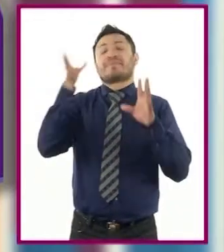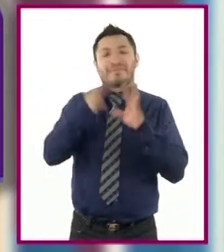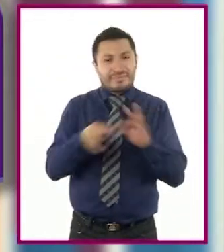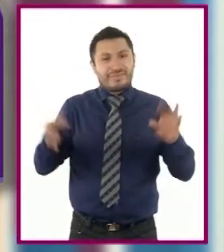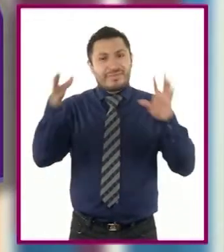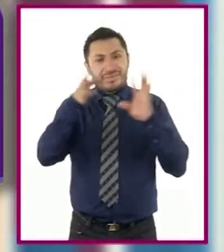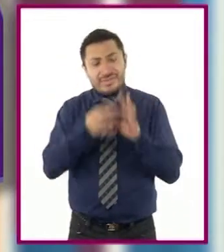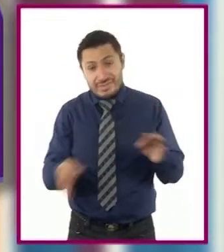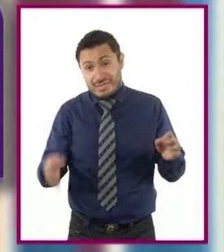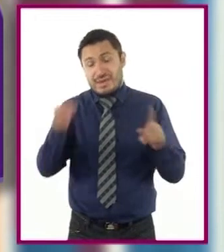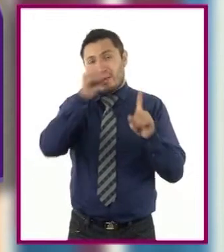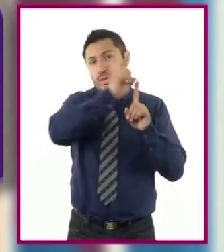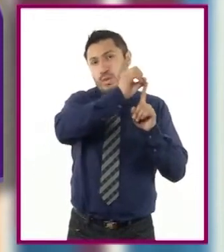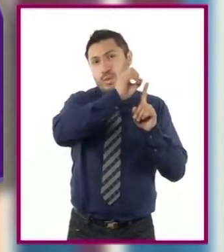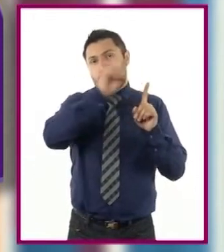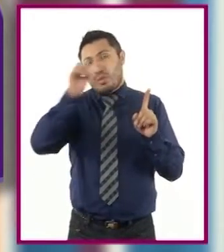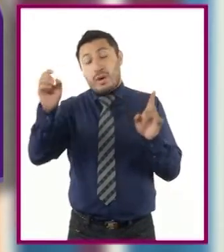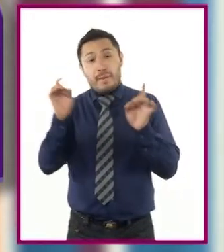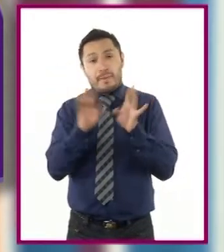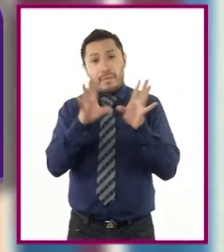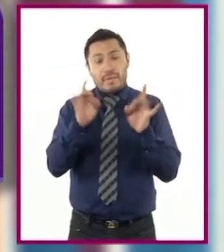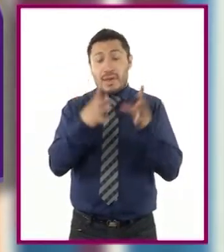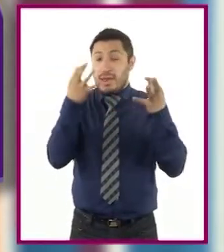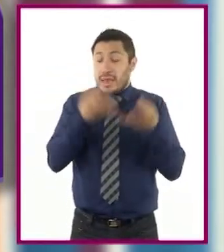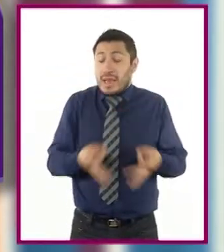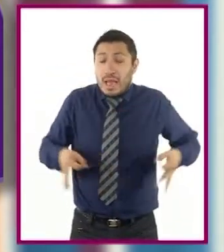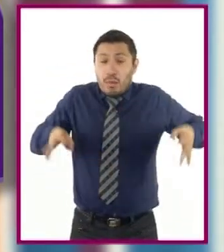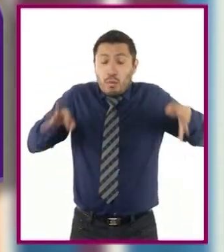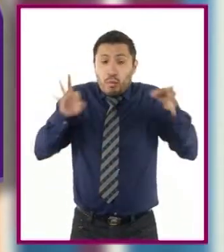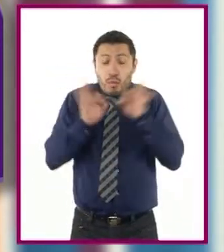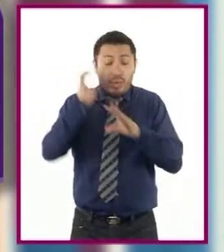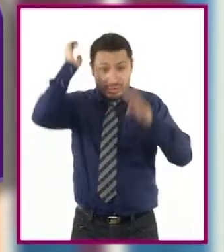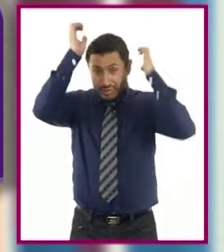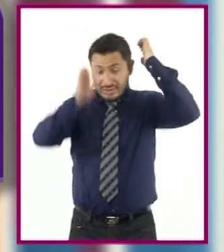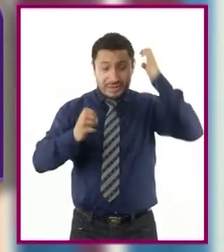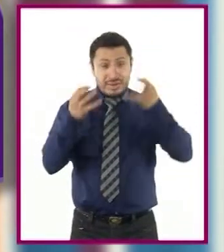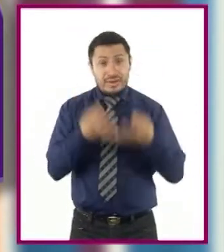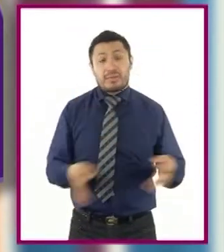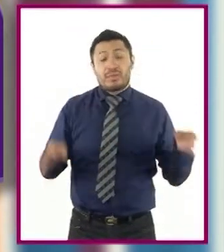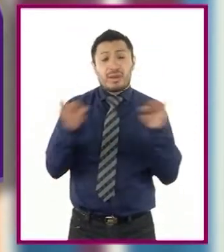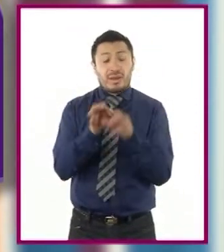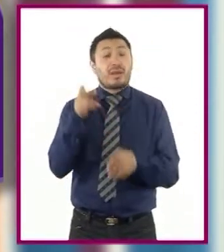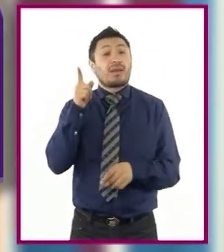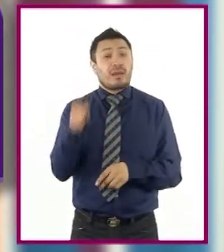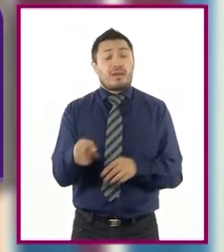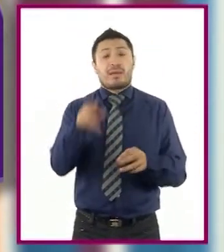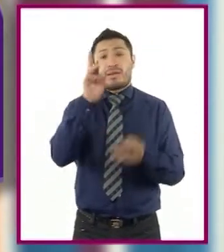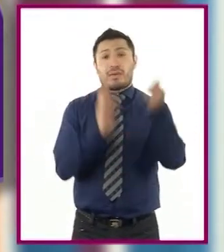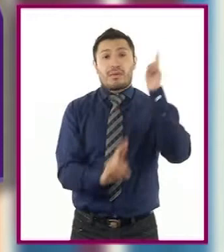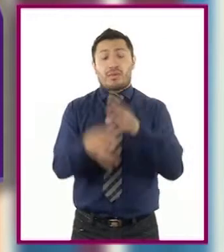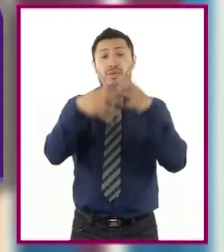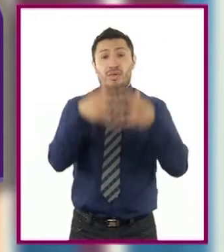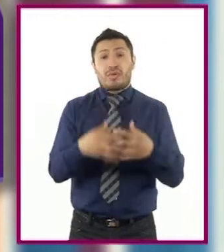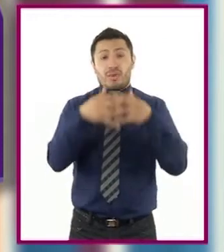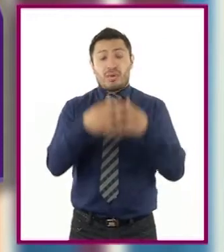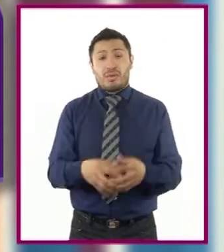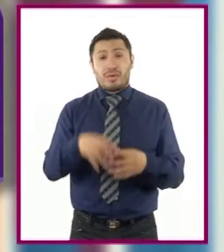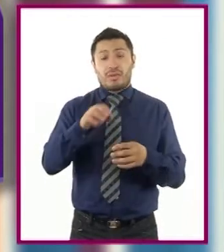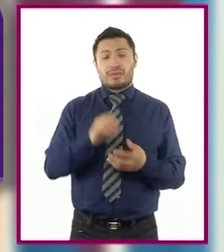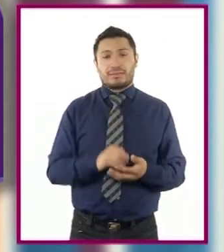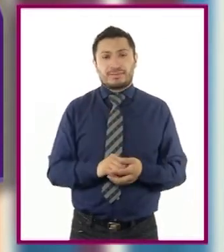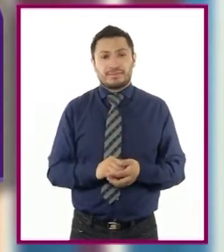los procesos y acontecimientos históricos, Segunda Revolución Industrial, Imperialismo y